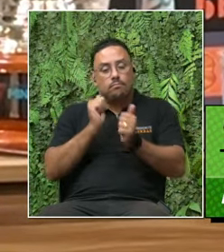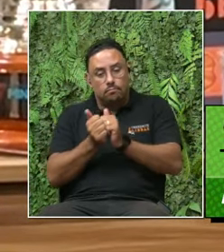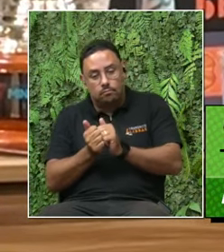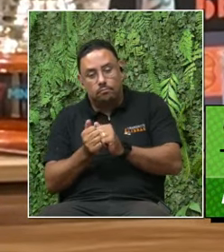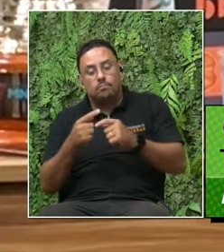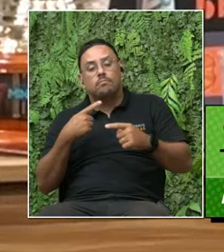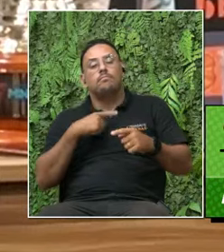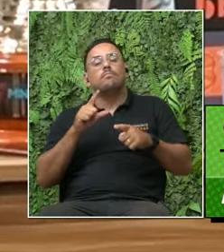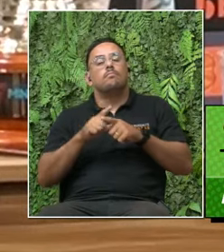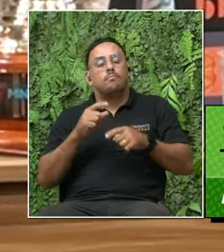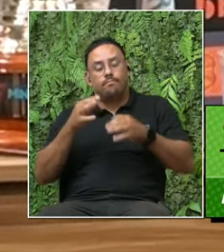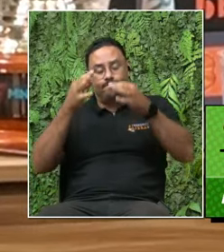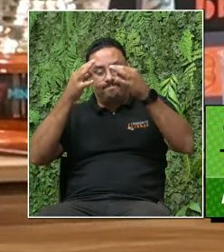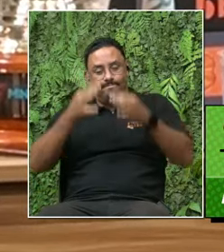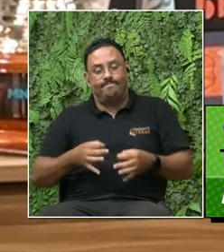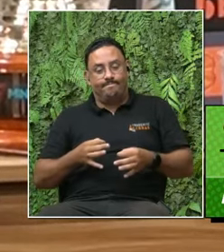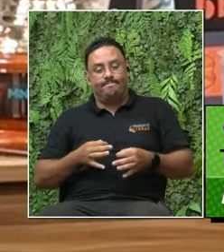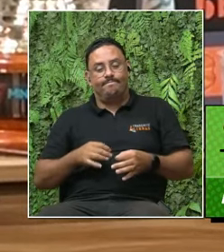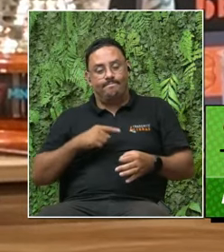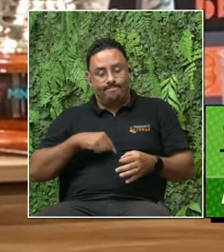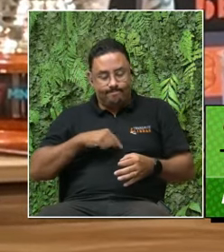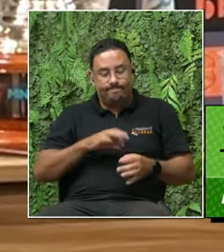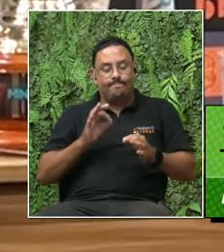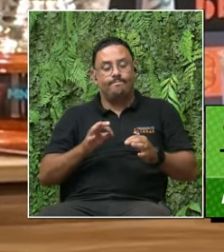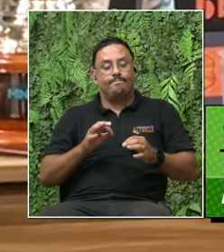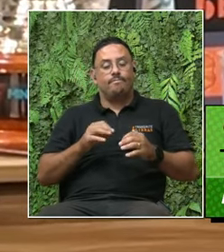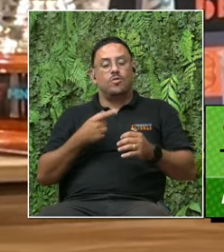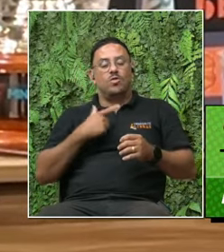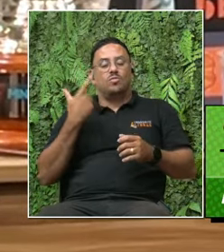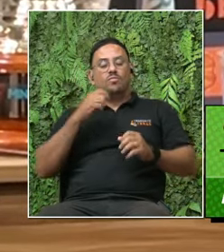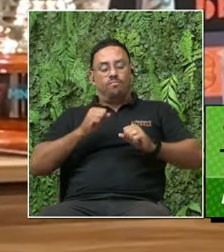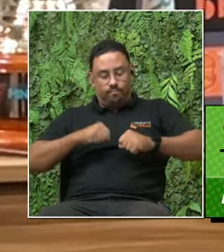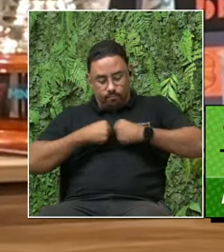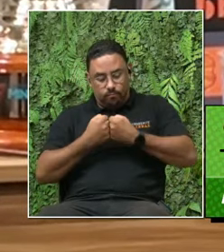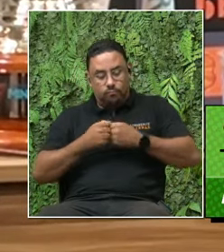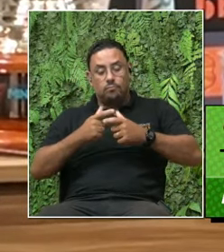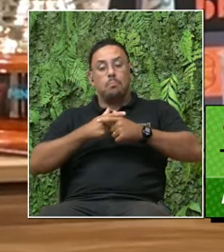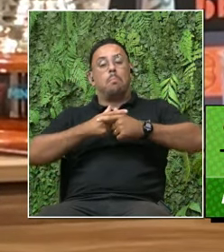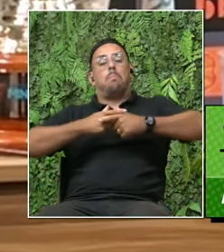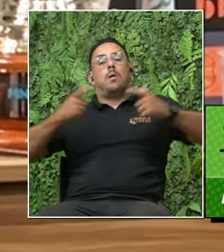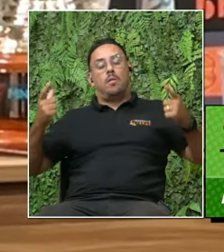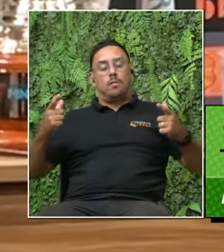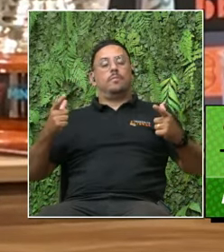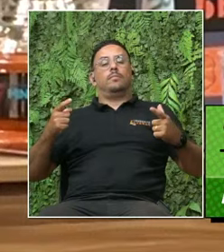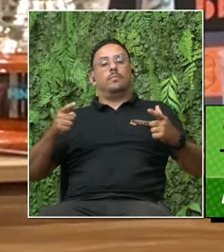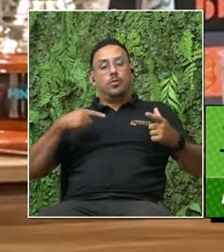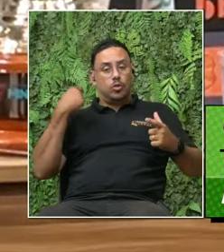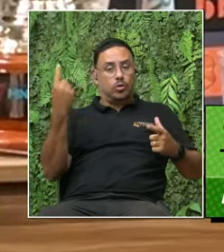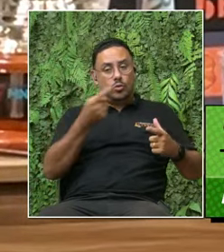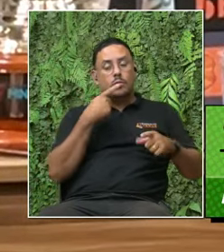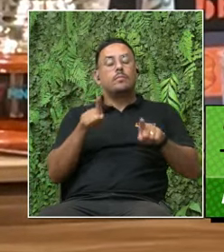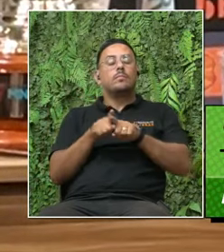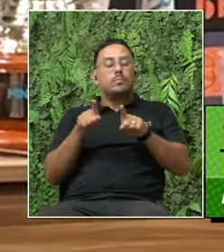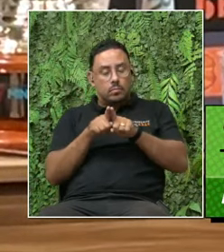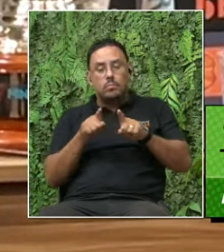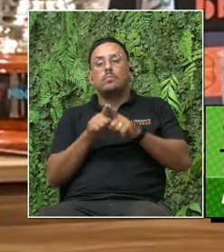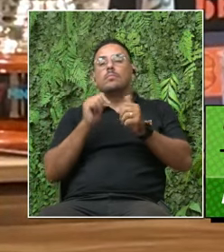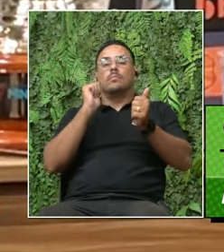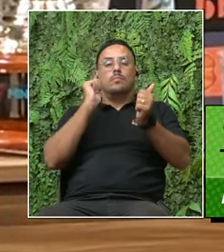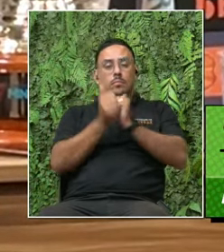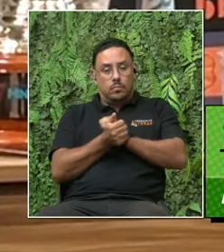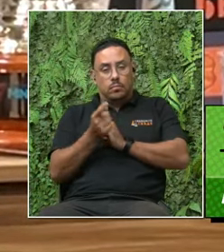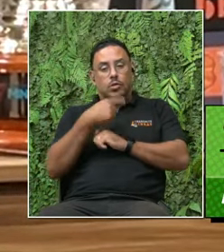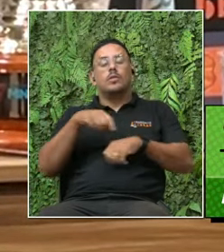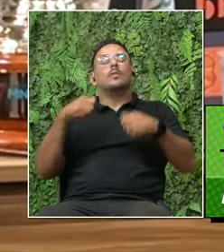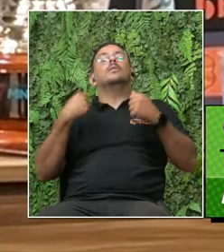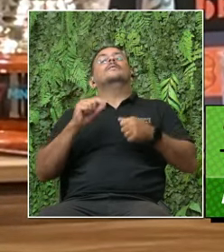competencia certeza de que vamos aar al máximo no y los jugadores Y